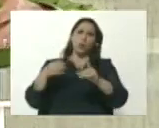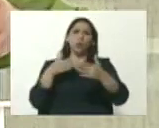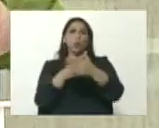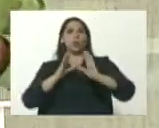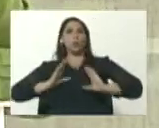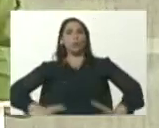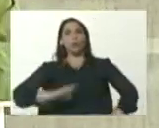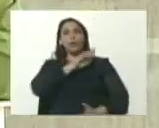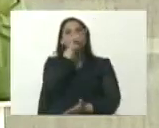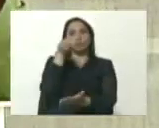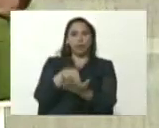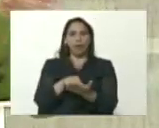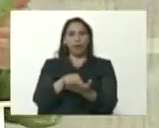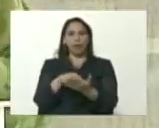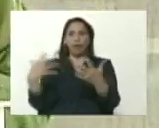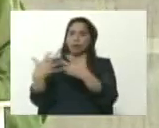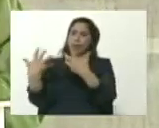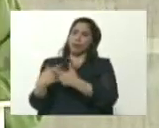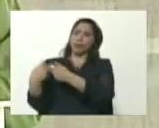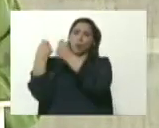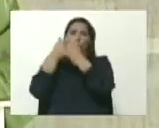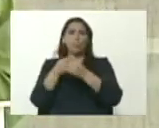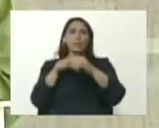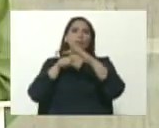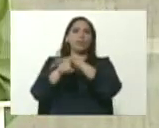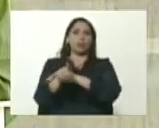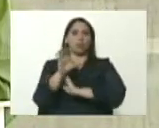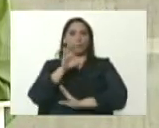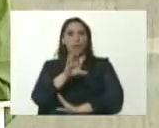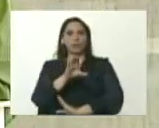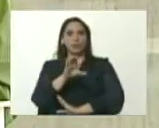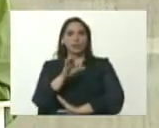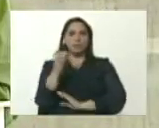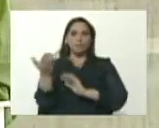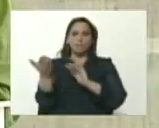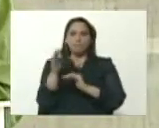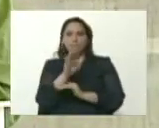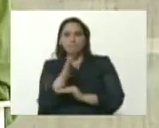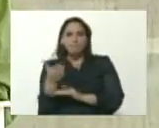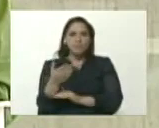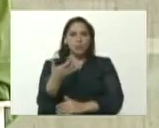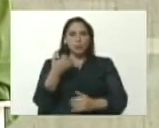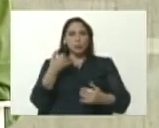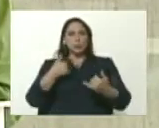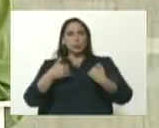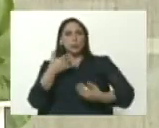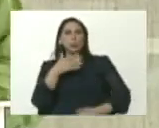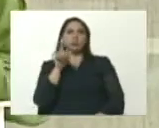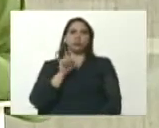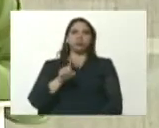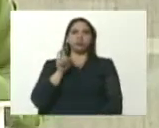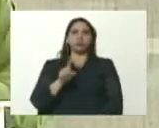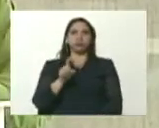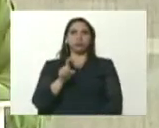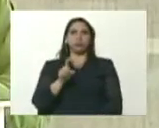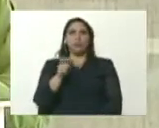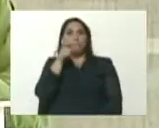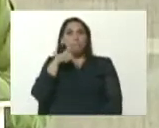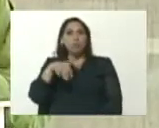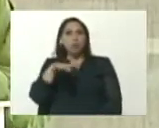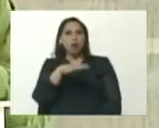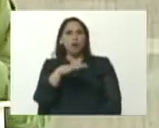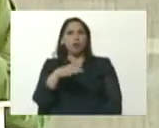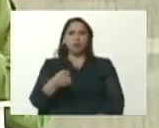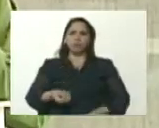nacional, por la guerra económica interna. Y en medio del sufrimiento, de la necesidad, el pueblo está dando